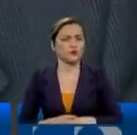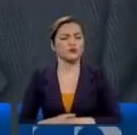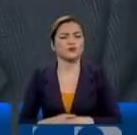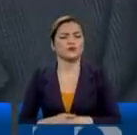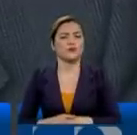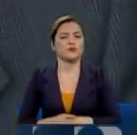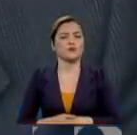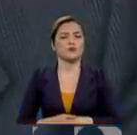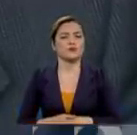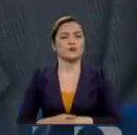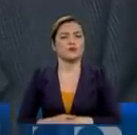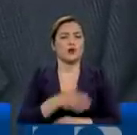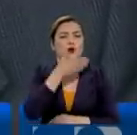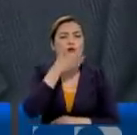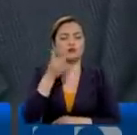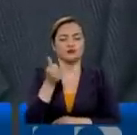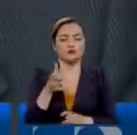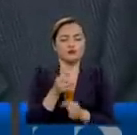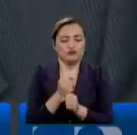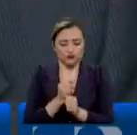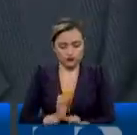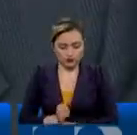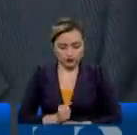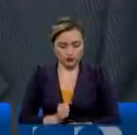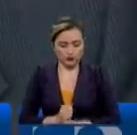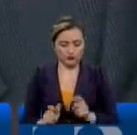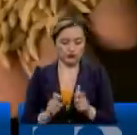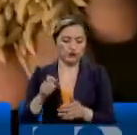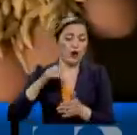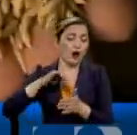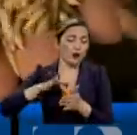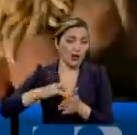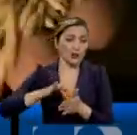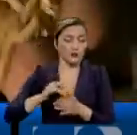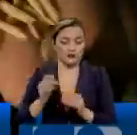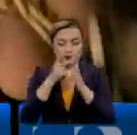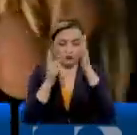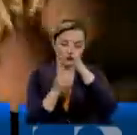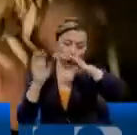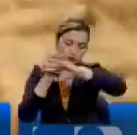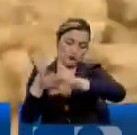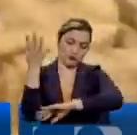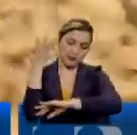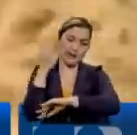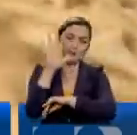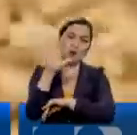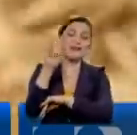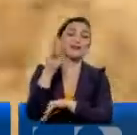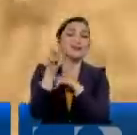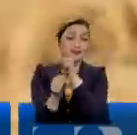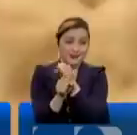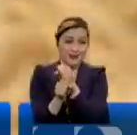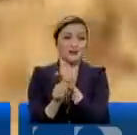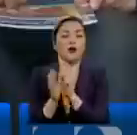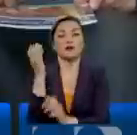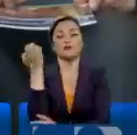para mejorar la seguridad alimentaria de las poblaciones más vulnerables. El programa está en Ecuador desde hace 56 años.